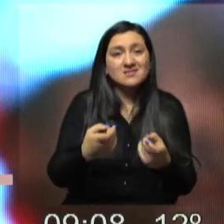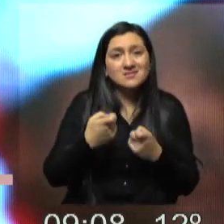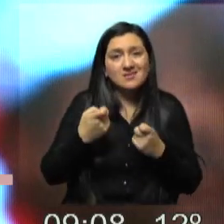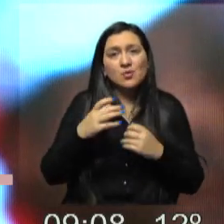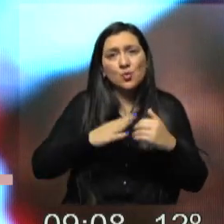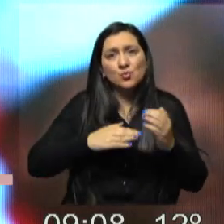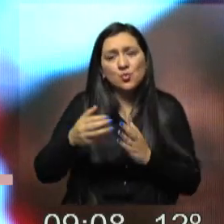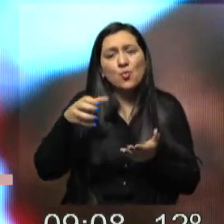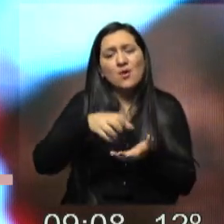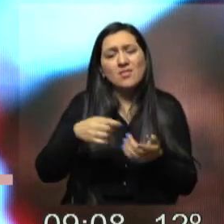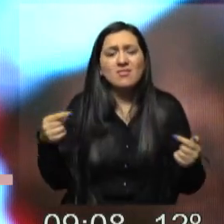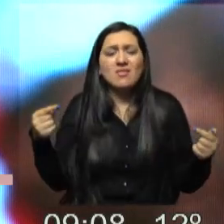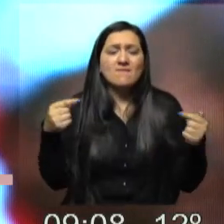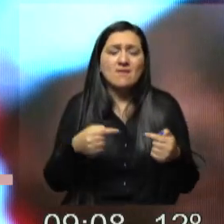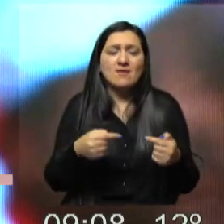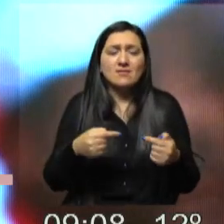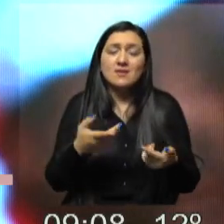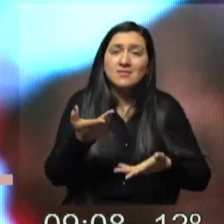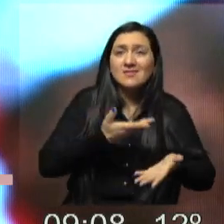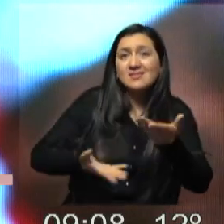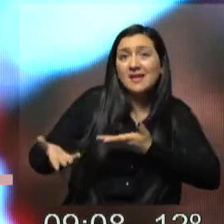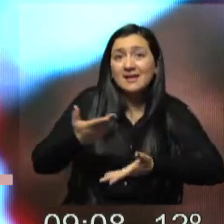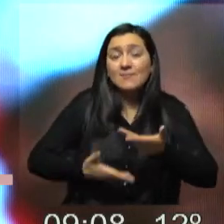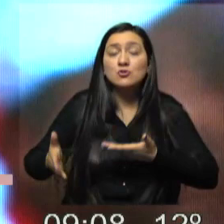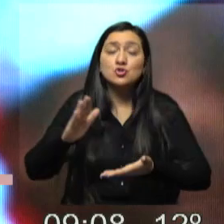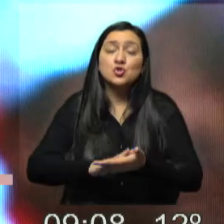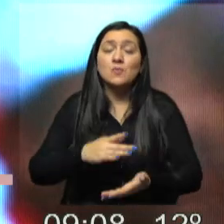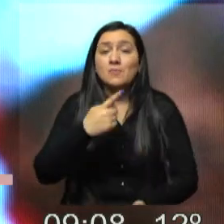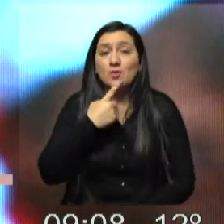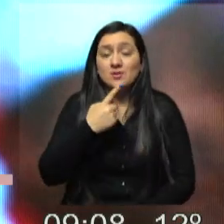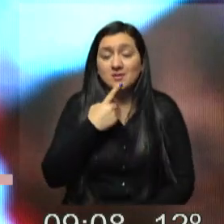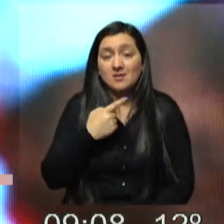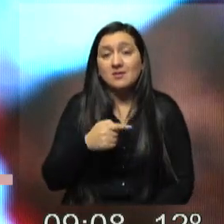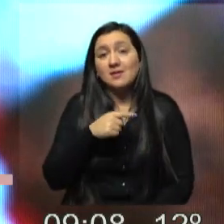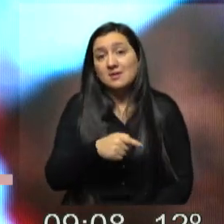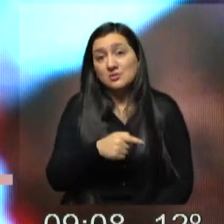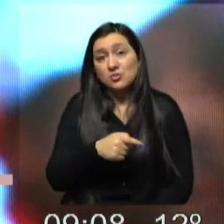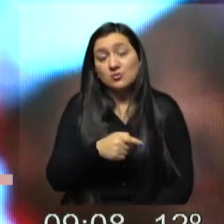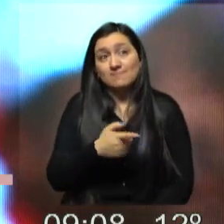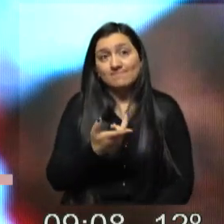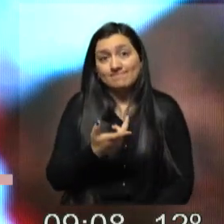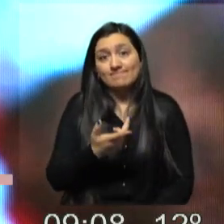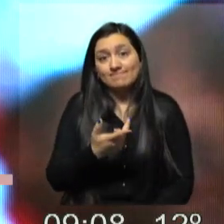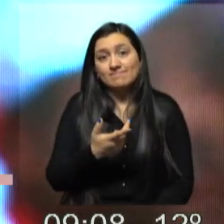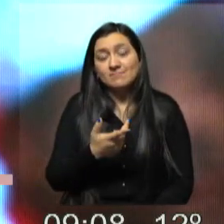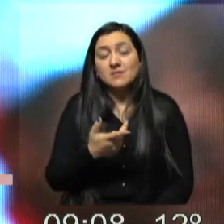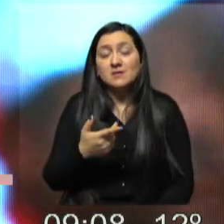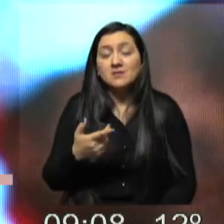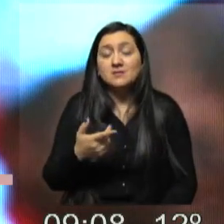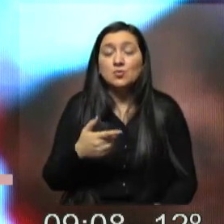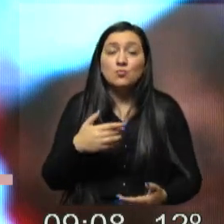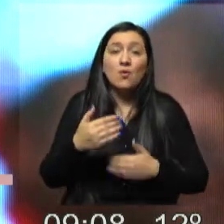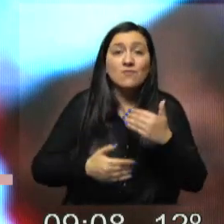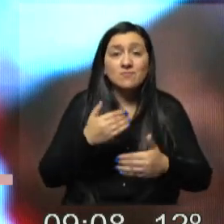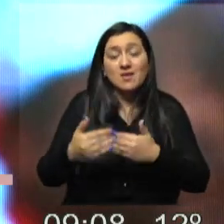un espacio de debate y de intercambio sobre la política que de alguna forma es un contramovimiento al